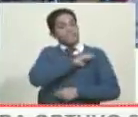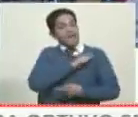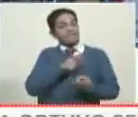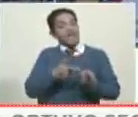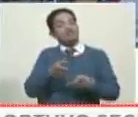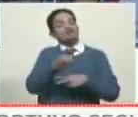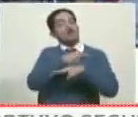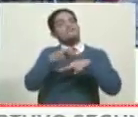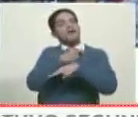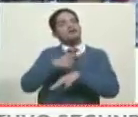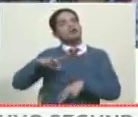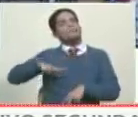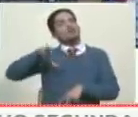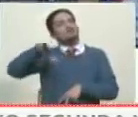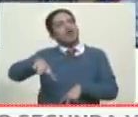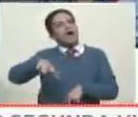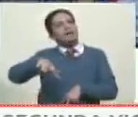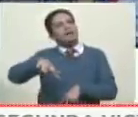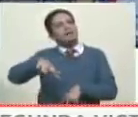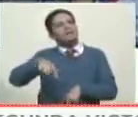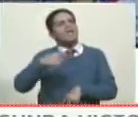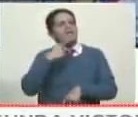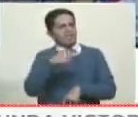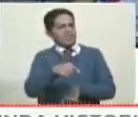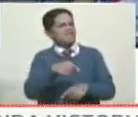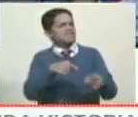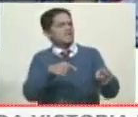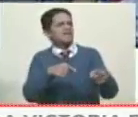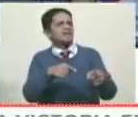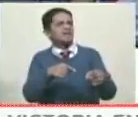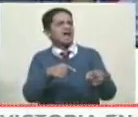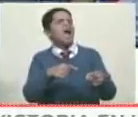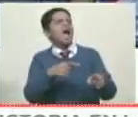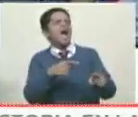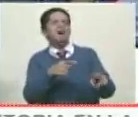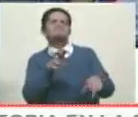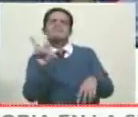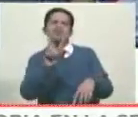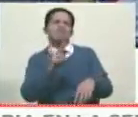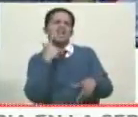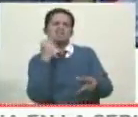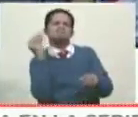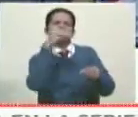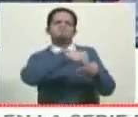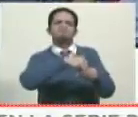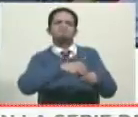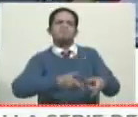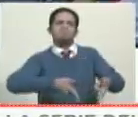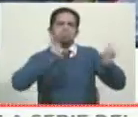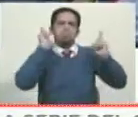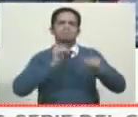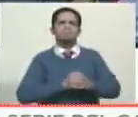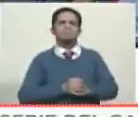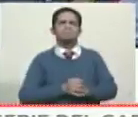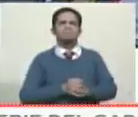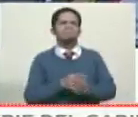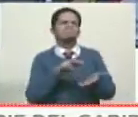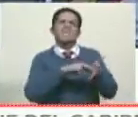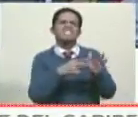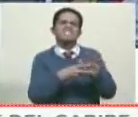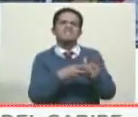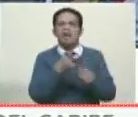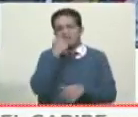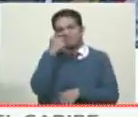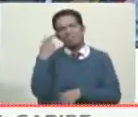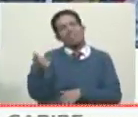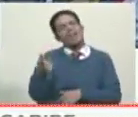le declara venezuela la hostilidad como lo está haciendo está dejando a un lado la importancia de